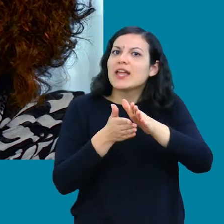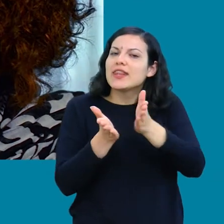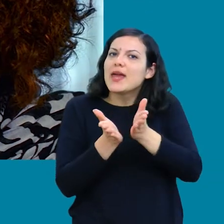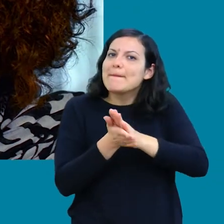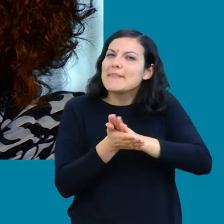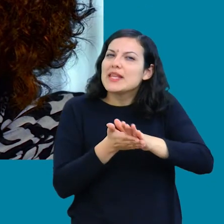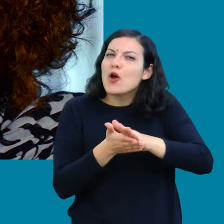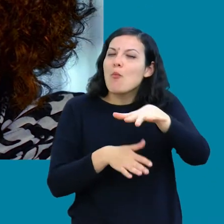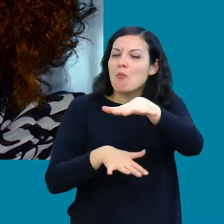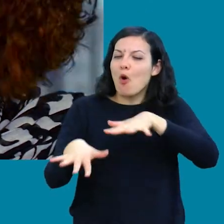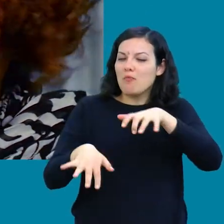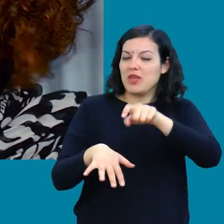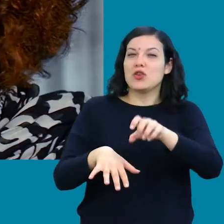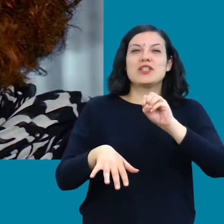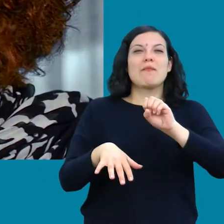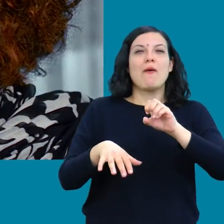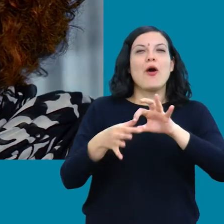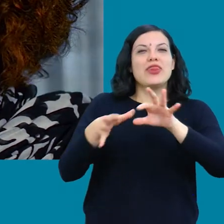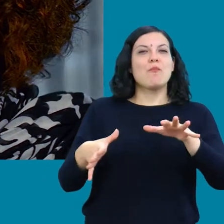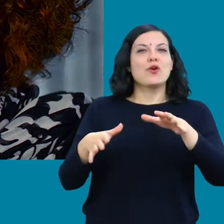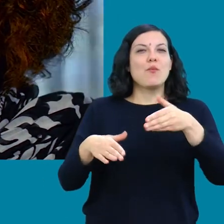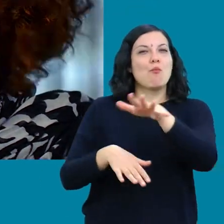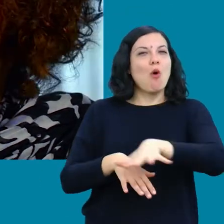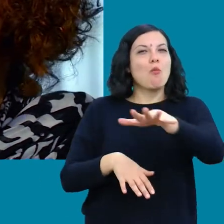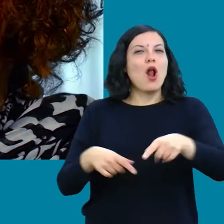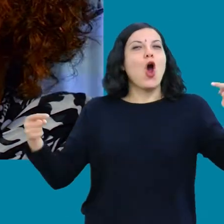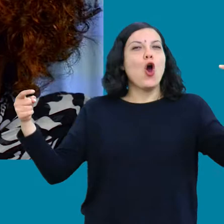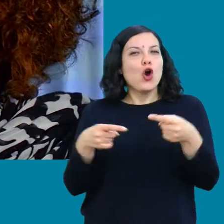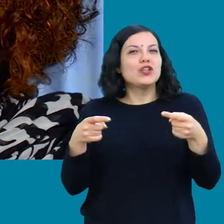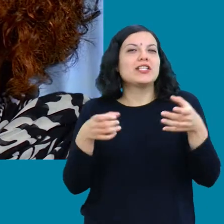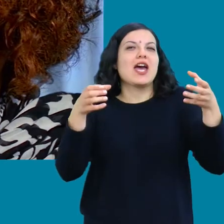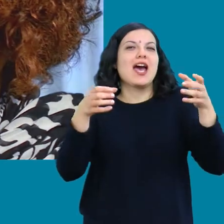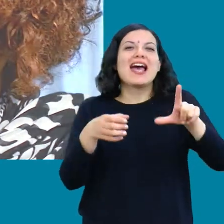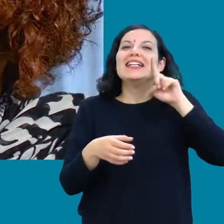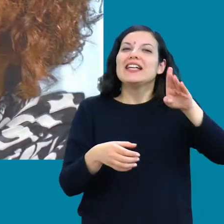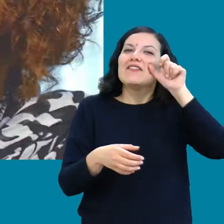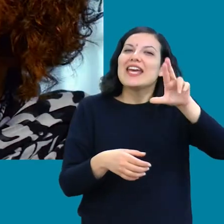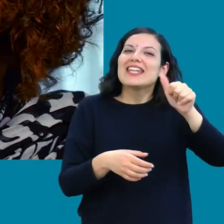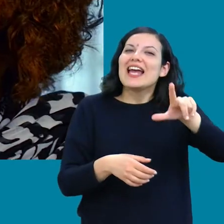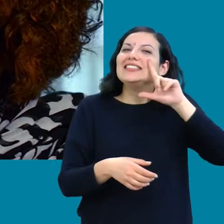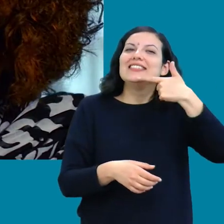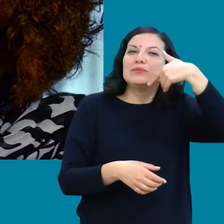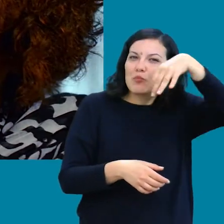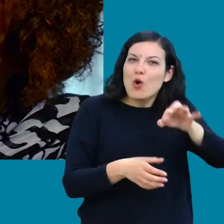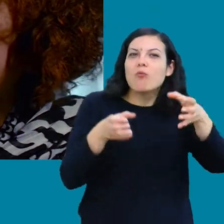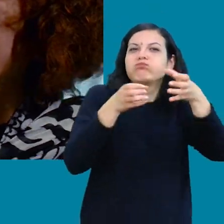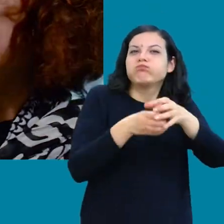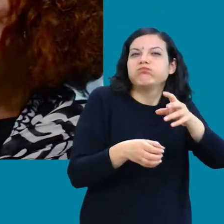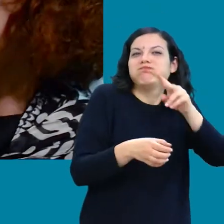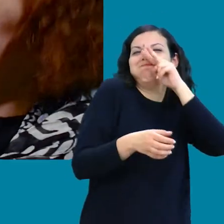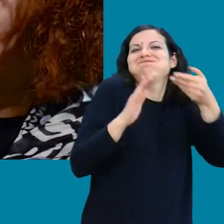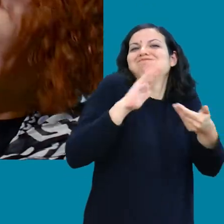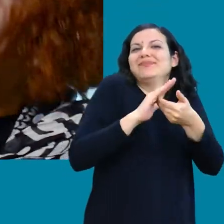movimiento que llamamos democrático popular, ¿no? Contra el liberalismo oligárquico, tenía que ver con la